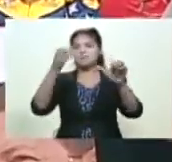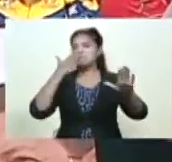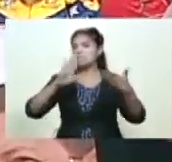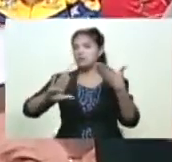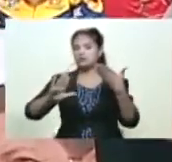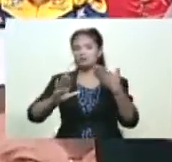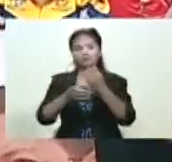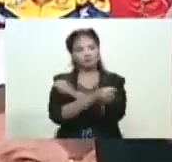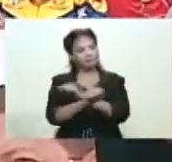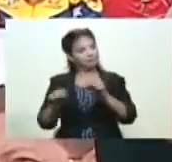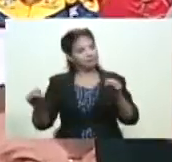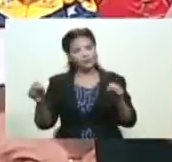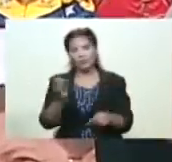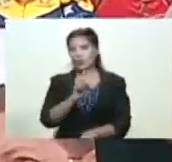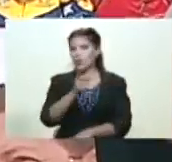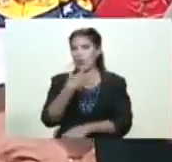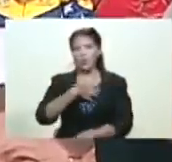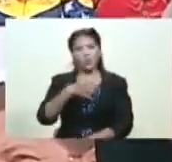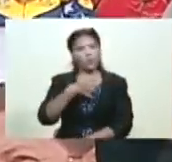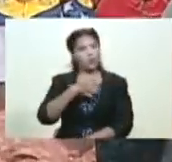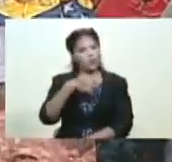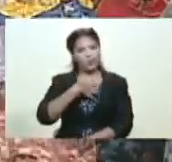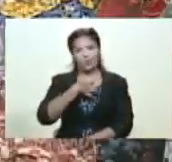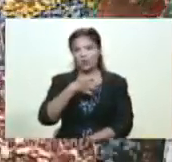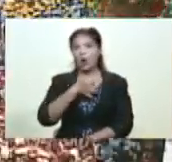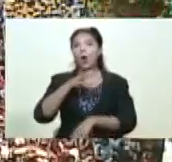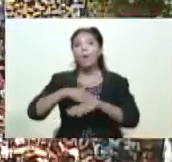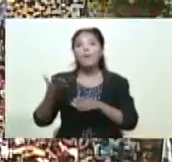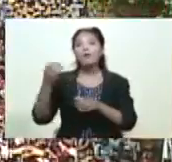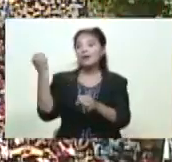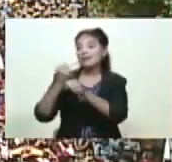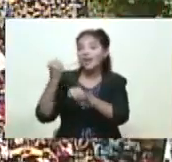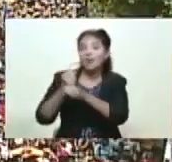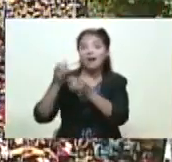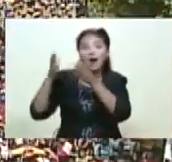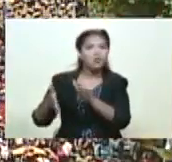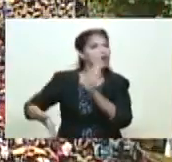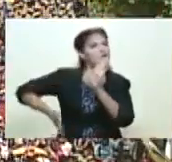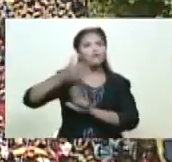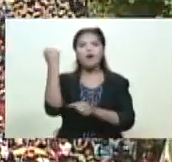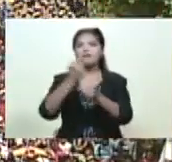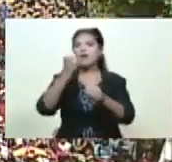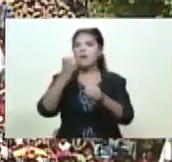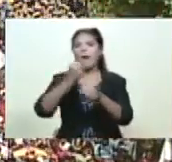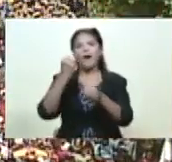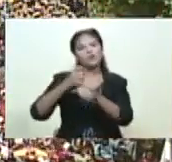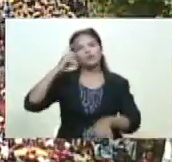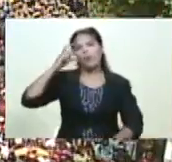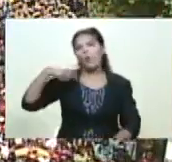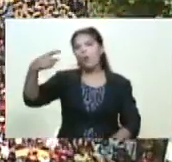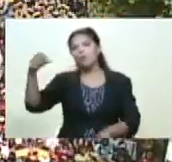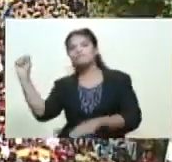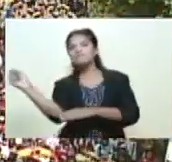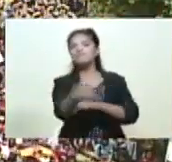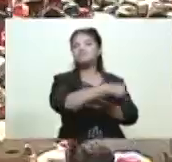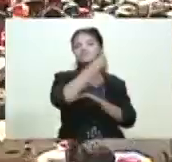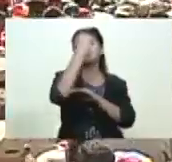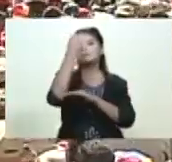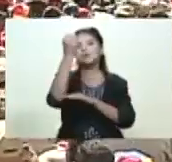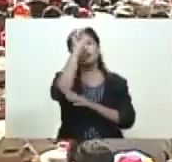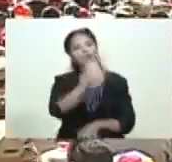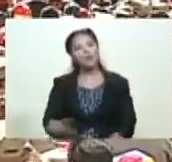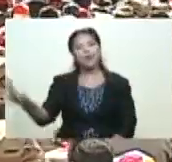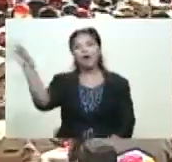y tampoco pudieron parar porque la clase obrera salió a la calle a trabajar y los derrotó de